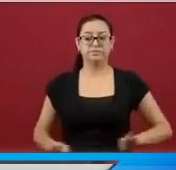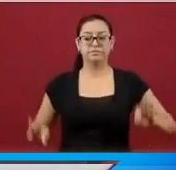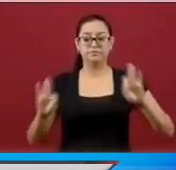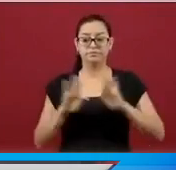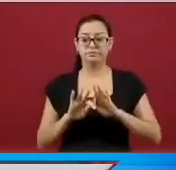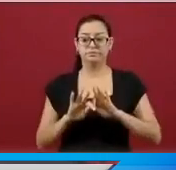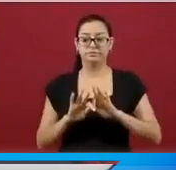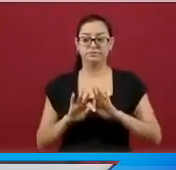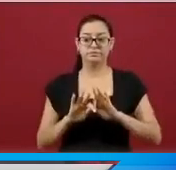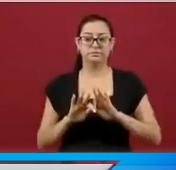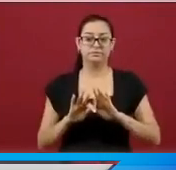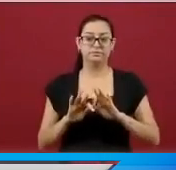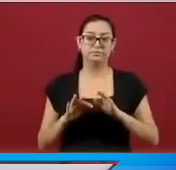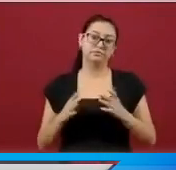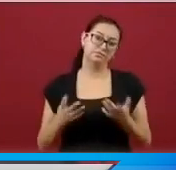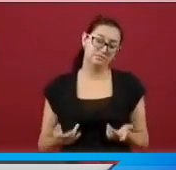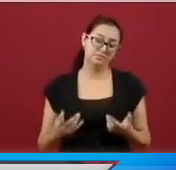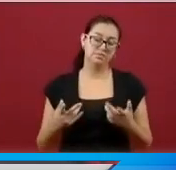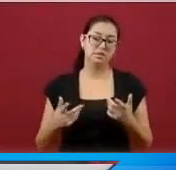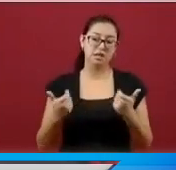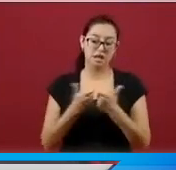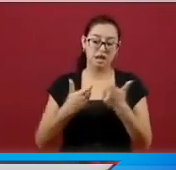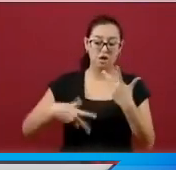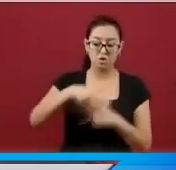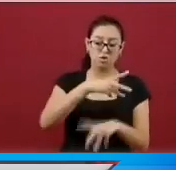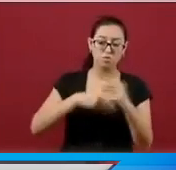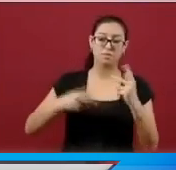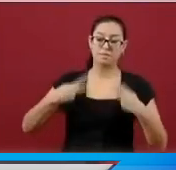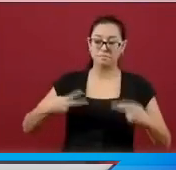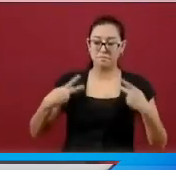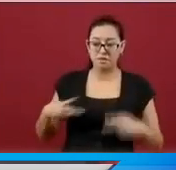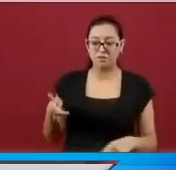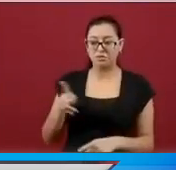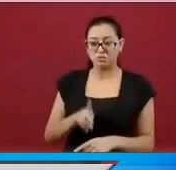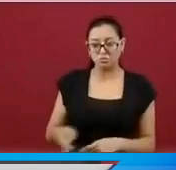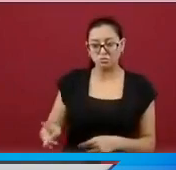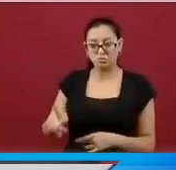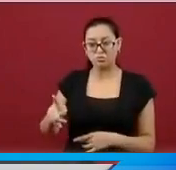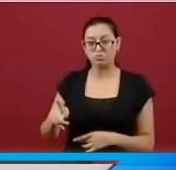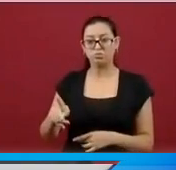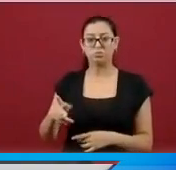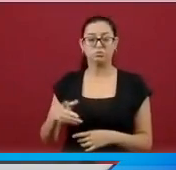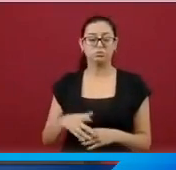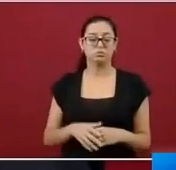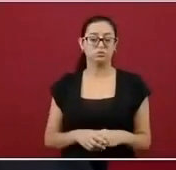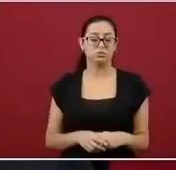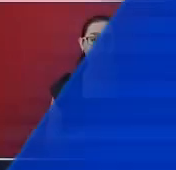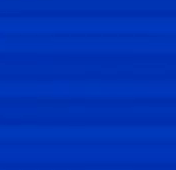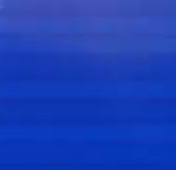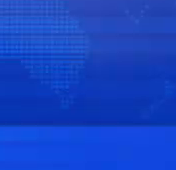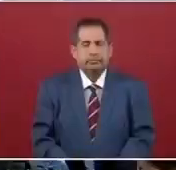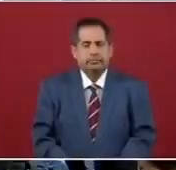a 2,800 personas por los consulados móviles, y se evaluarán a los cónsules cada 3 meses.